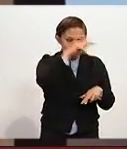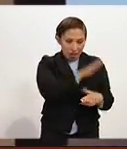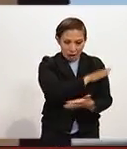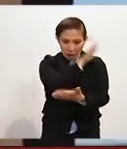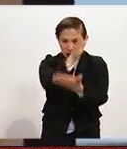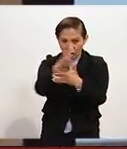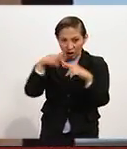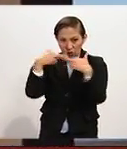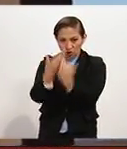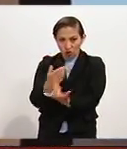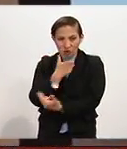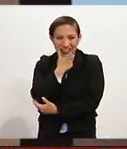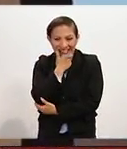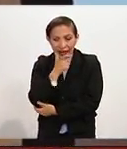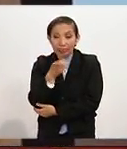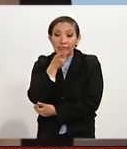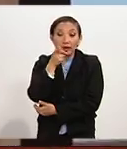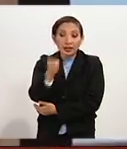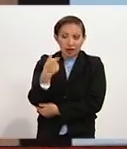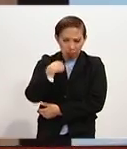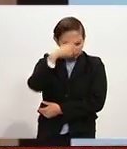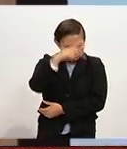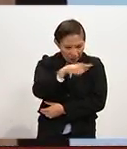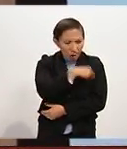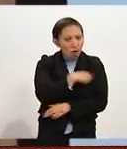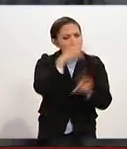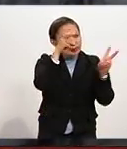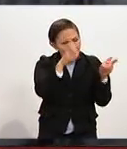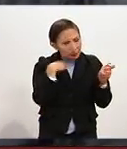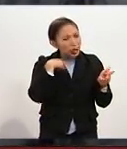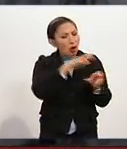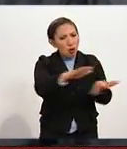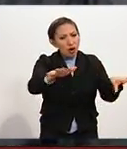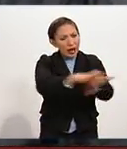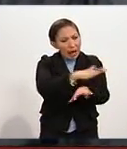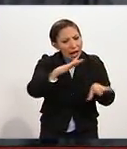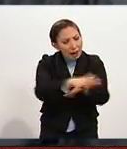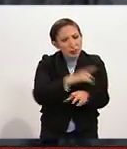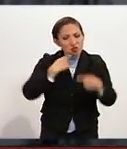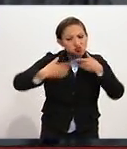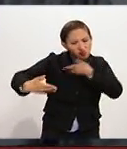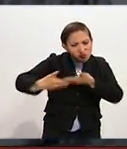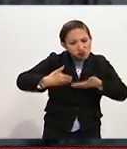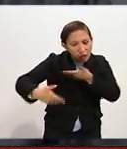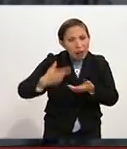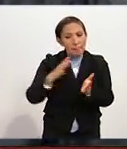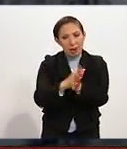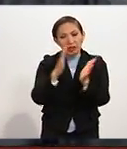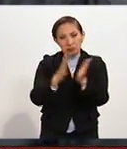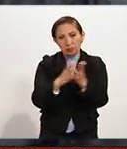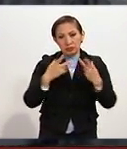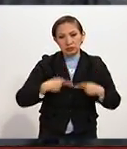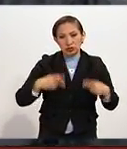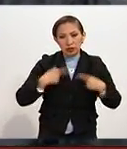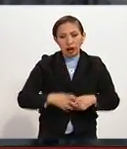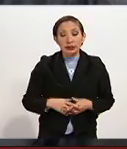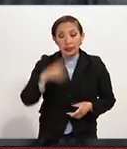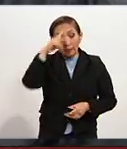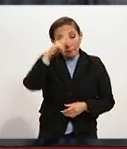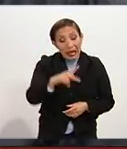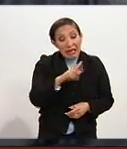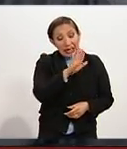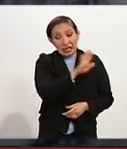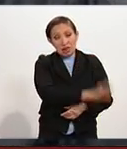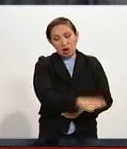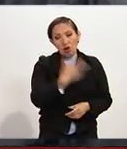en la cumbre de Londres, aseguró que nuestro país aborda este tema con reformas, debate y participación ciudadana. México,